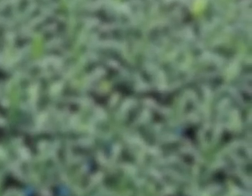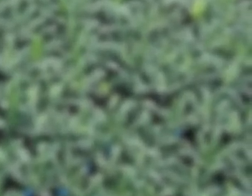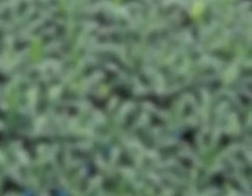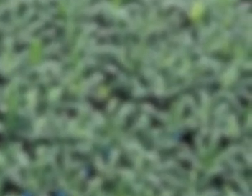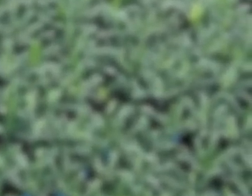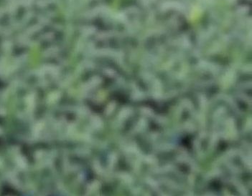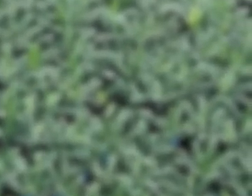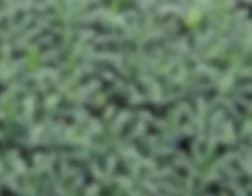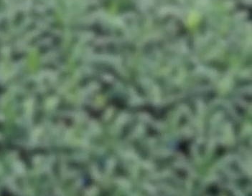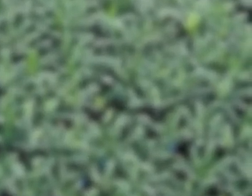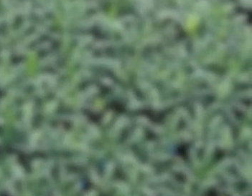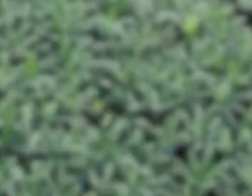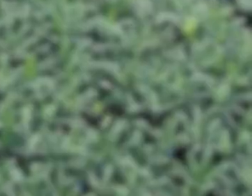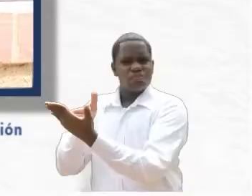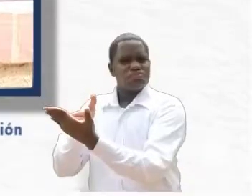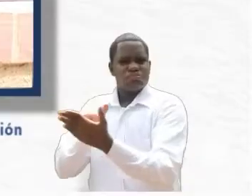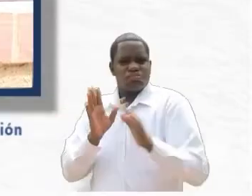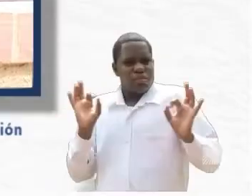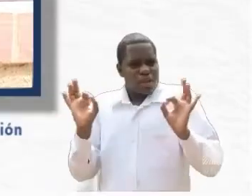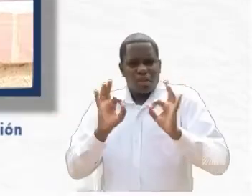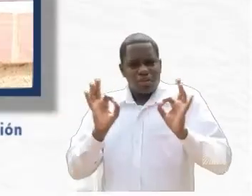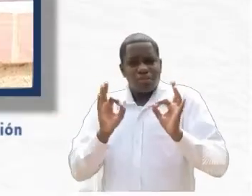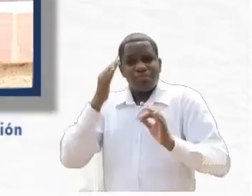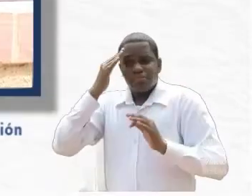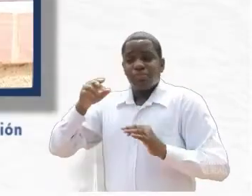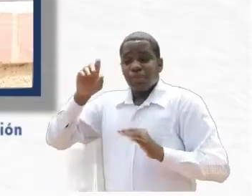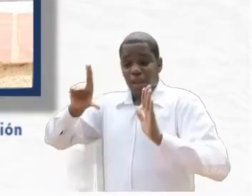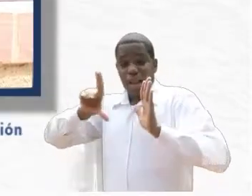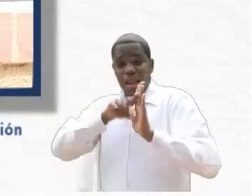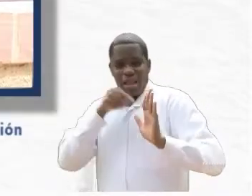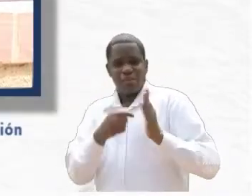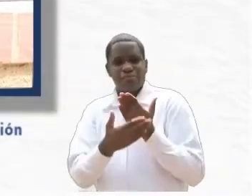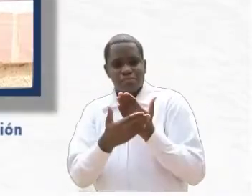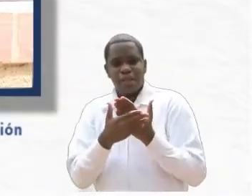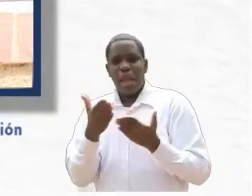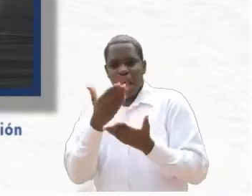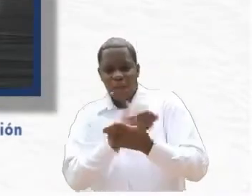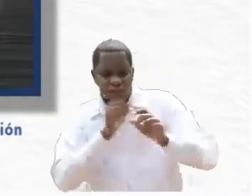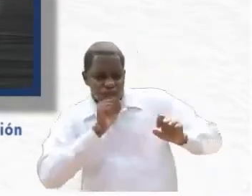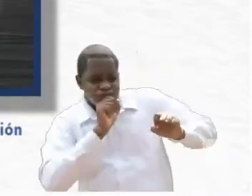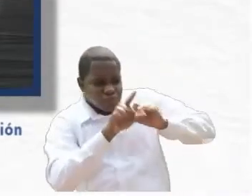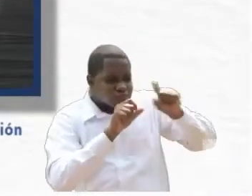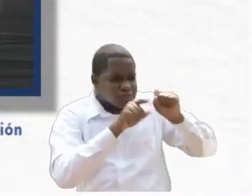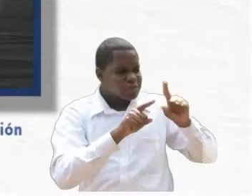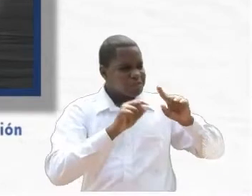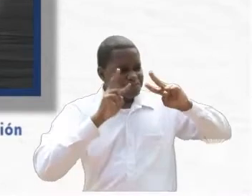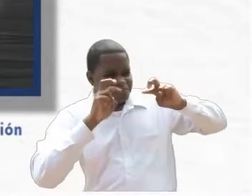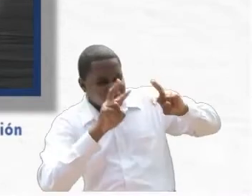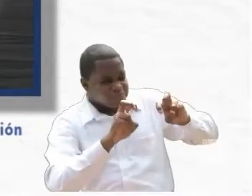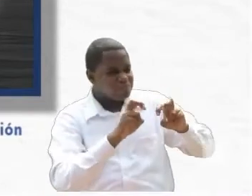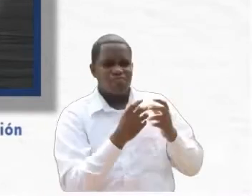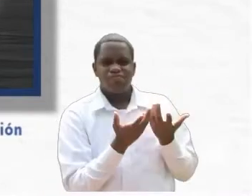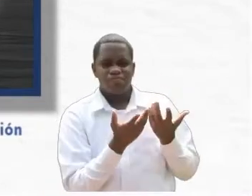mismo gobierno previó el tema de la consulta previa, la misma ley trajo la consulta previa. Y la consulta previa es simplemente que